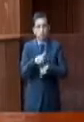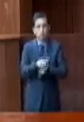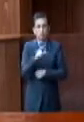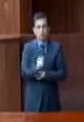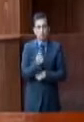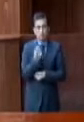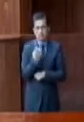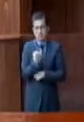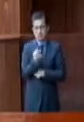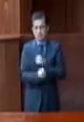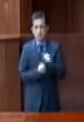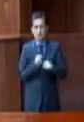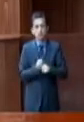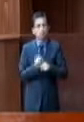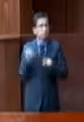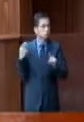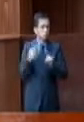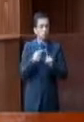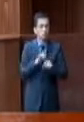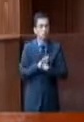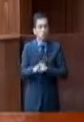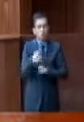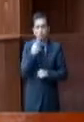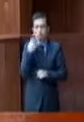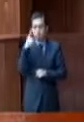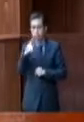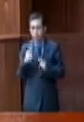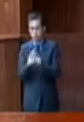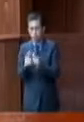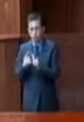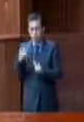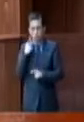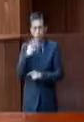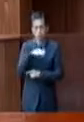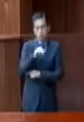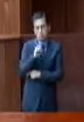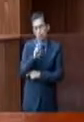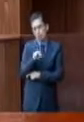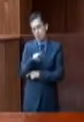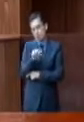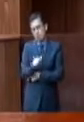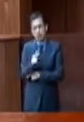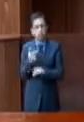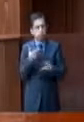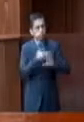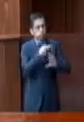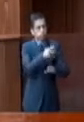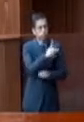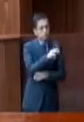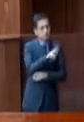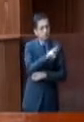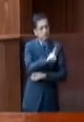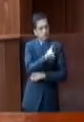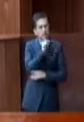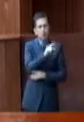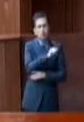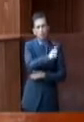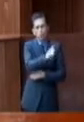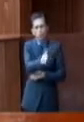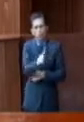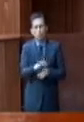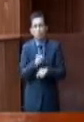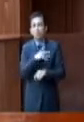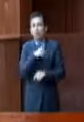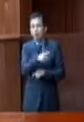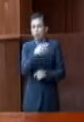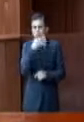iniciado con motivo de la queja presentada por el partido político morena en contra del partido de la revolución democrática y otros por la supuesta celebración de